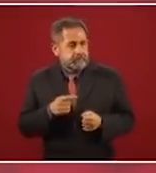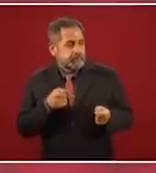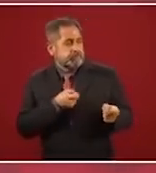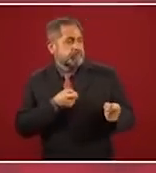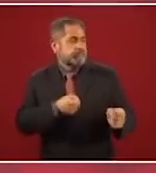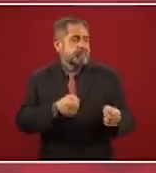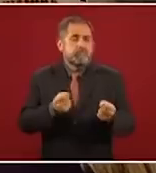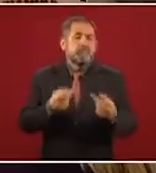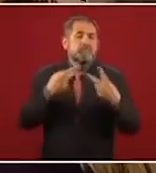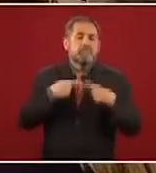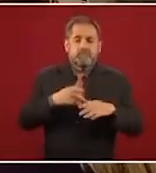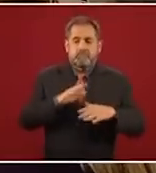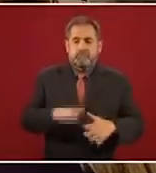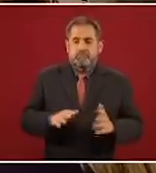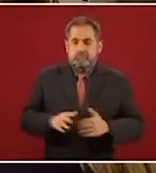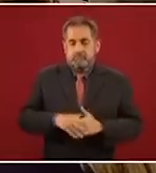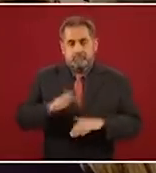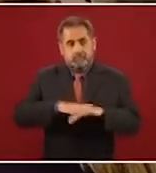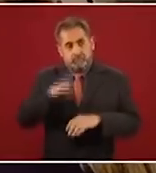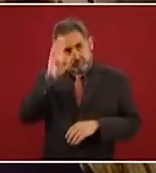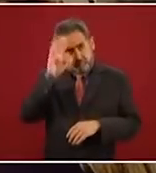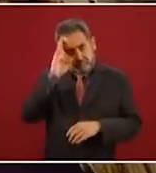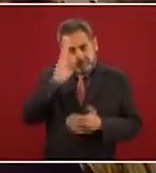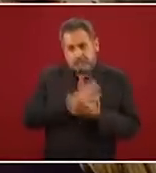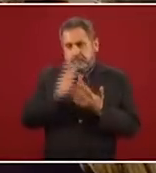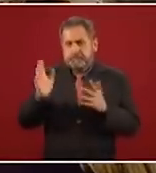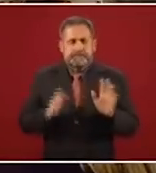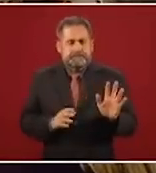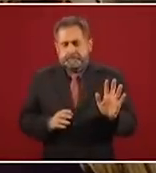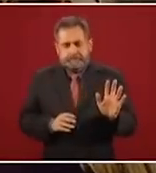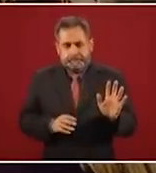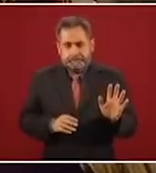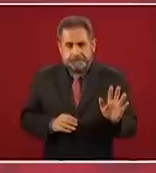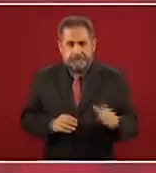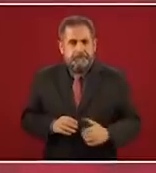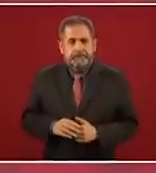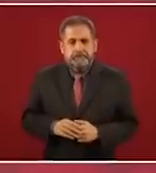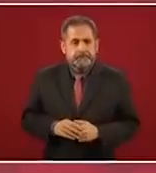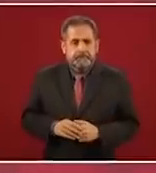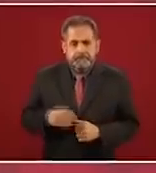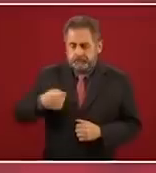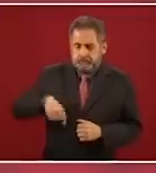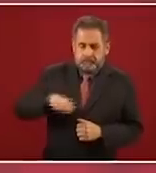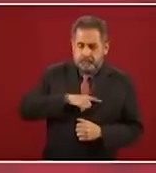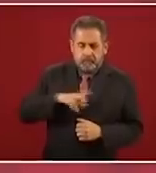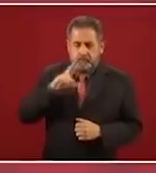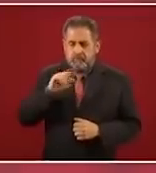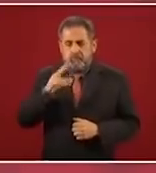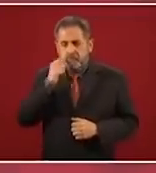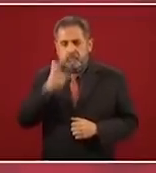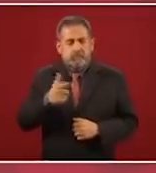ejemplo, se incrementa. Nosotros no tenemos